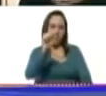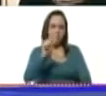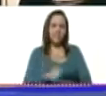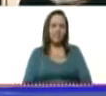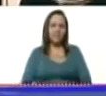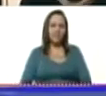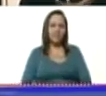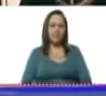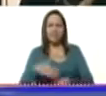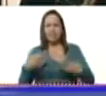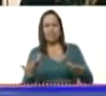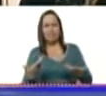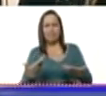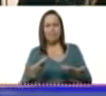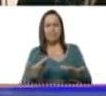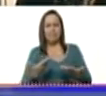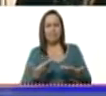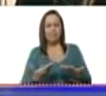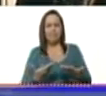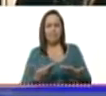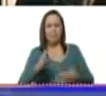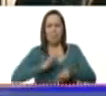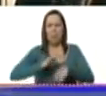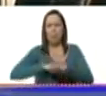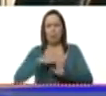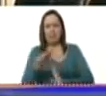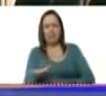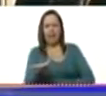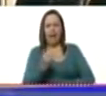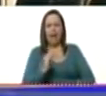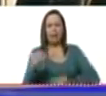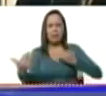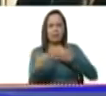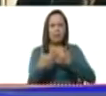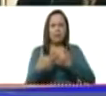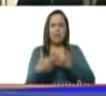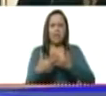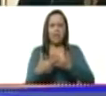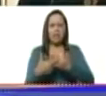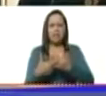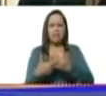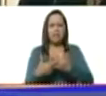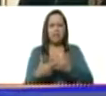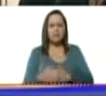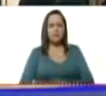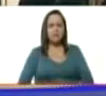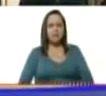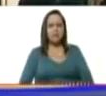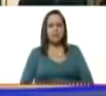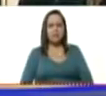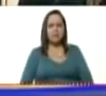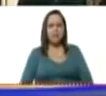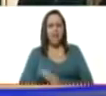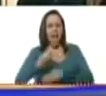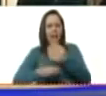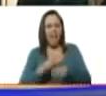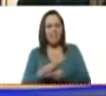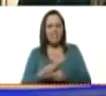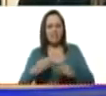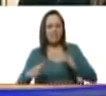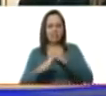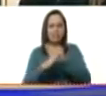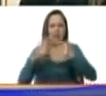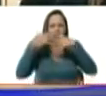¿qué las justifica? Díganme ustedes, ¿qué puede justificar sancionar a una empresa de transporte,